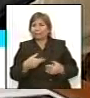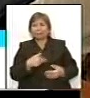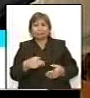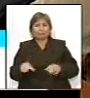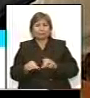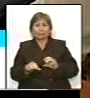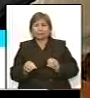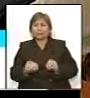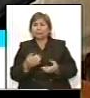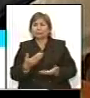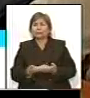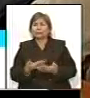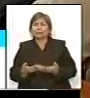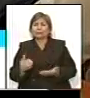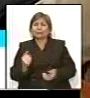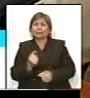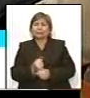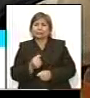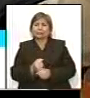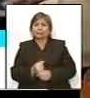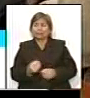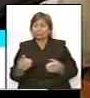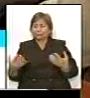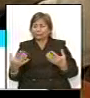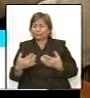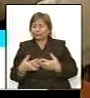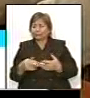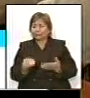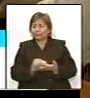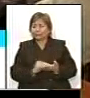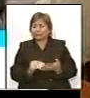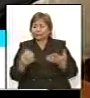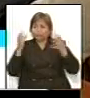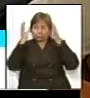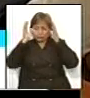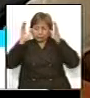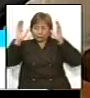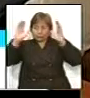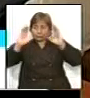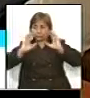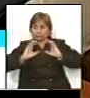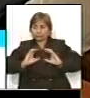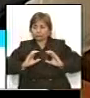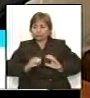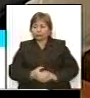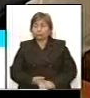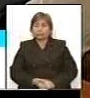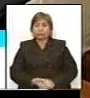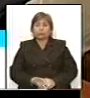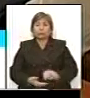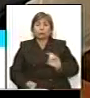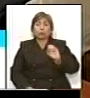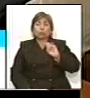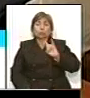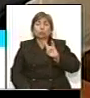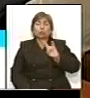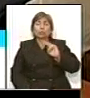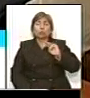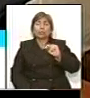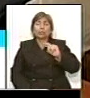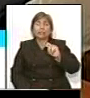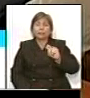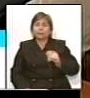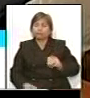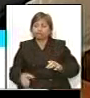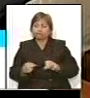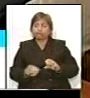como herramientas de trabajo coordinaciones e incluso hemos suscrito convenios con SUNAR. Con SBN hemos